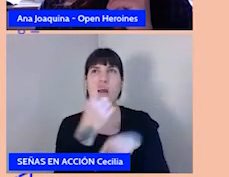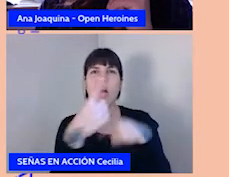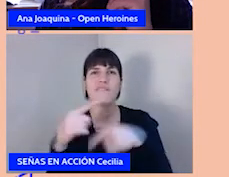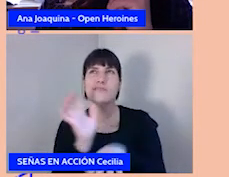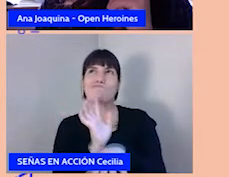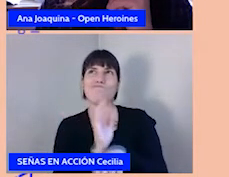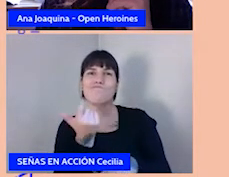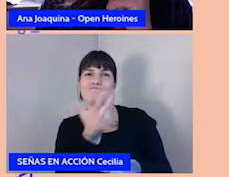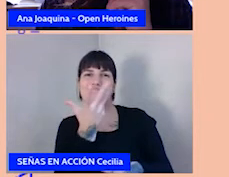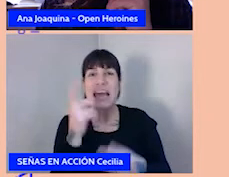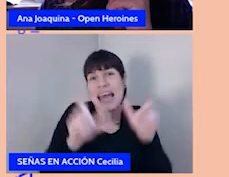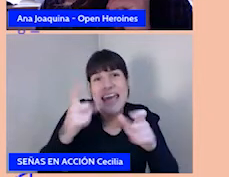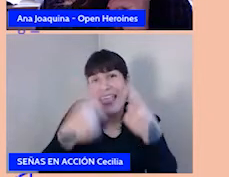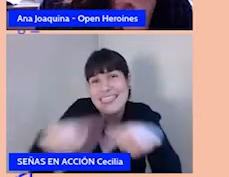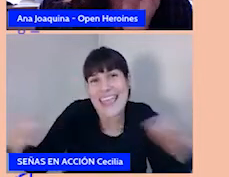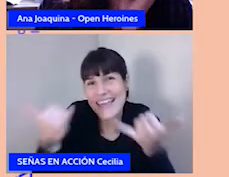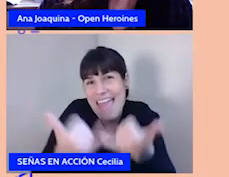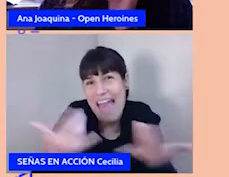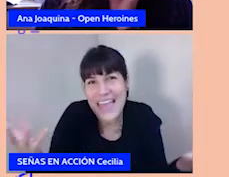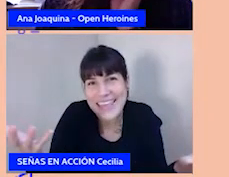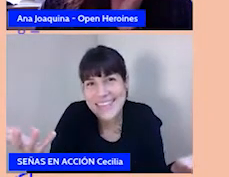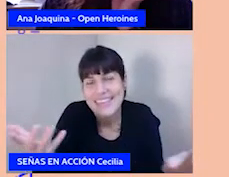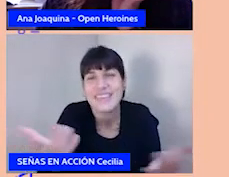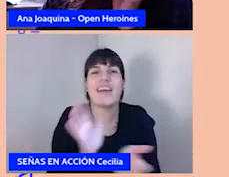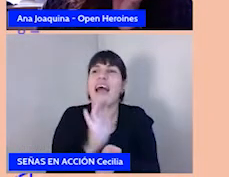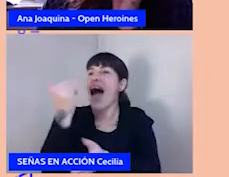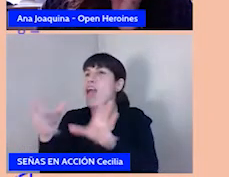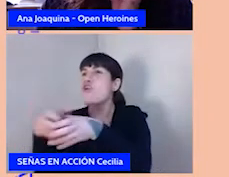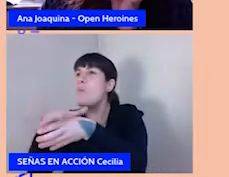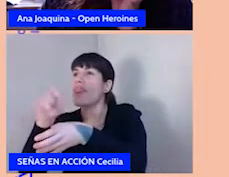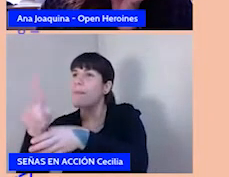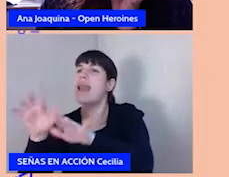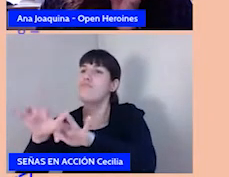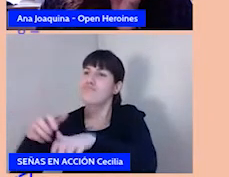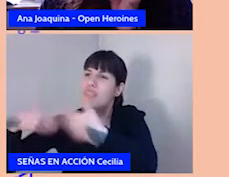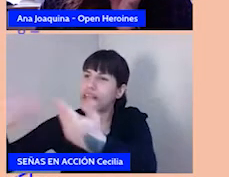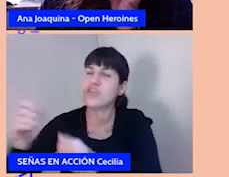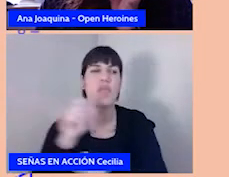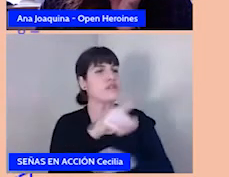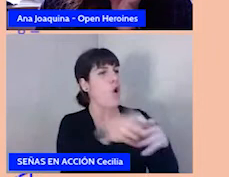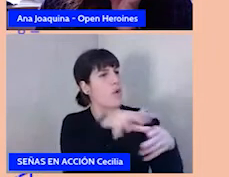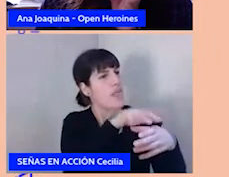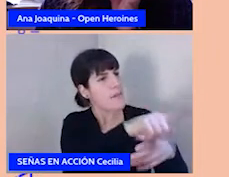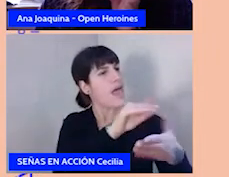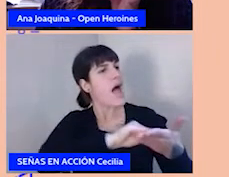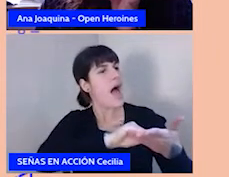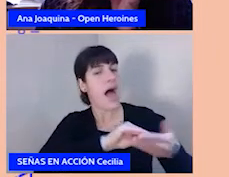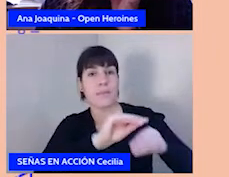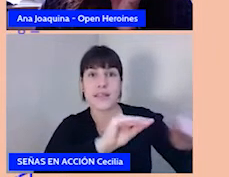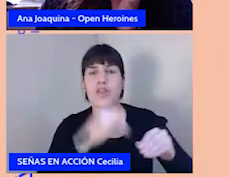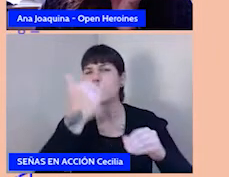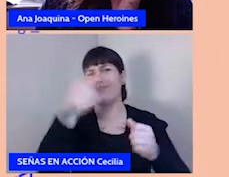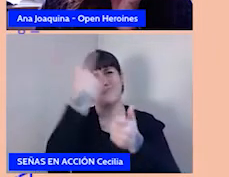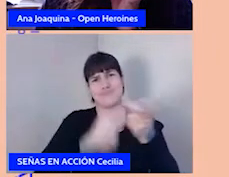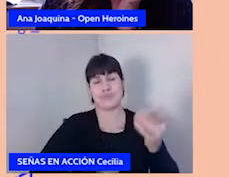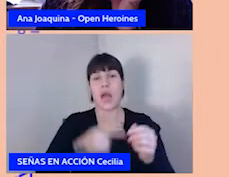diferente gente, ¿no? Que hay comunidades para desarrolladores, comunidades para administradores, y está